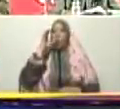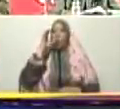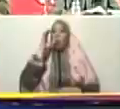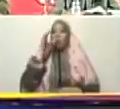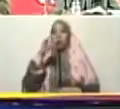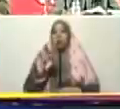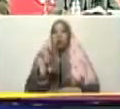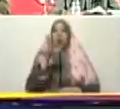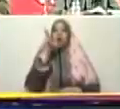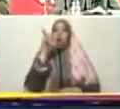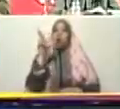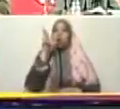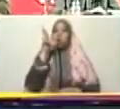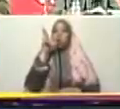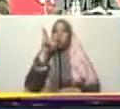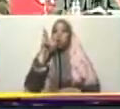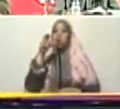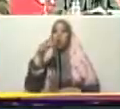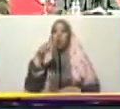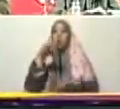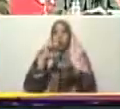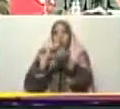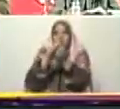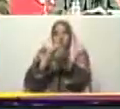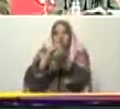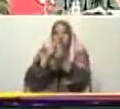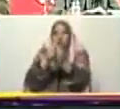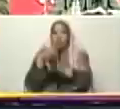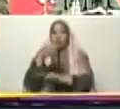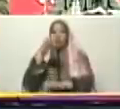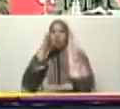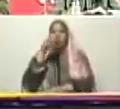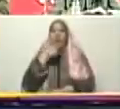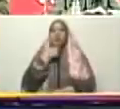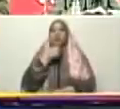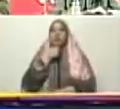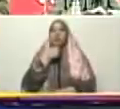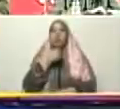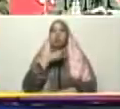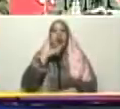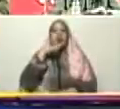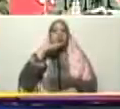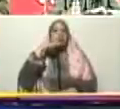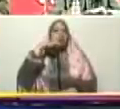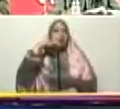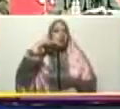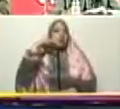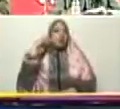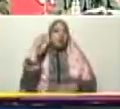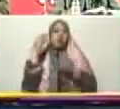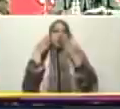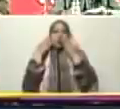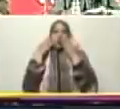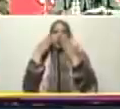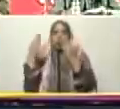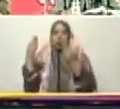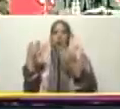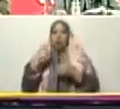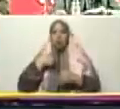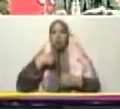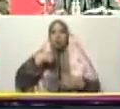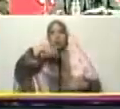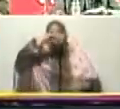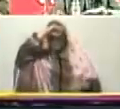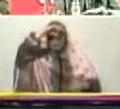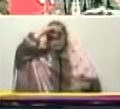un papelón con limón mire este papelón con limón se ve sabroso ahora yo estoy aquí sudando la gota